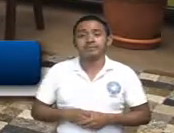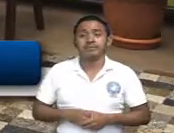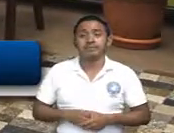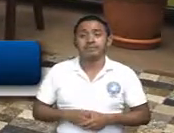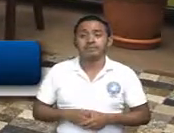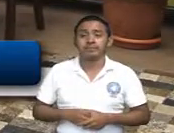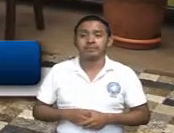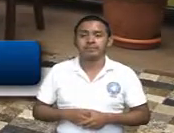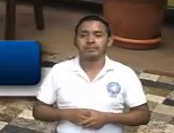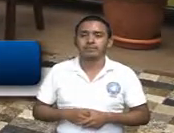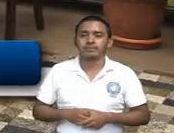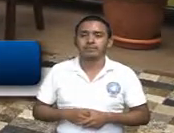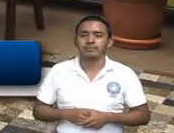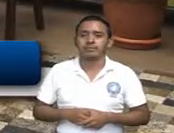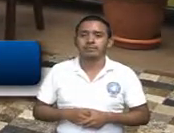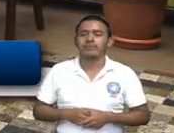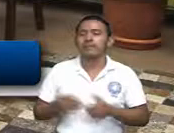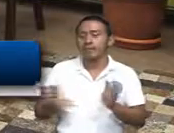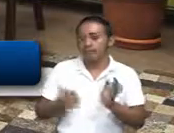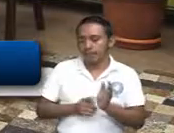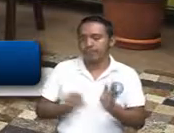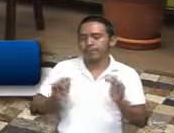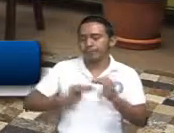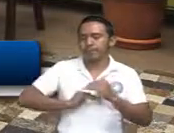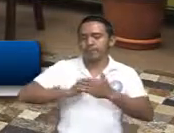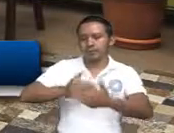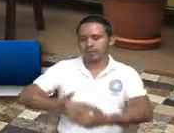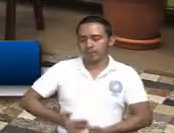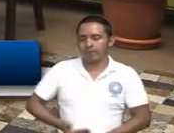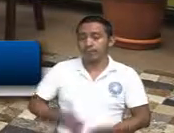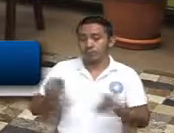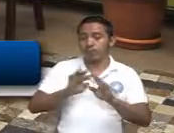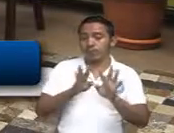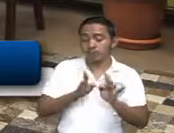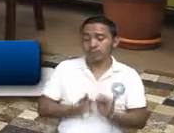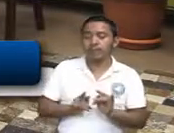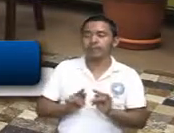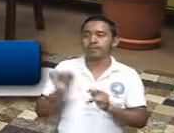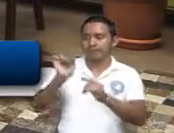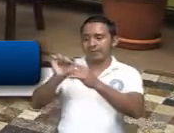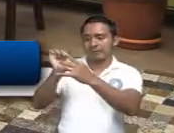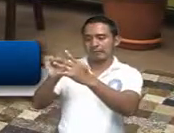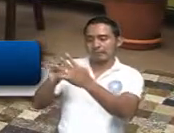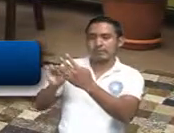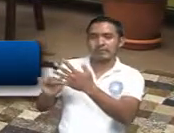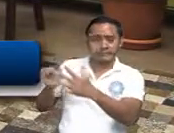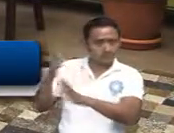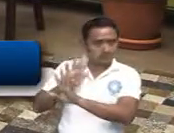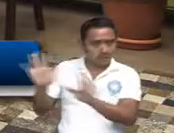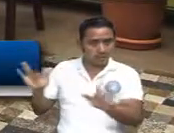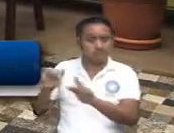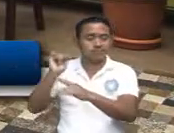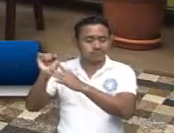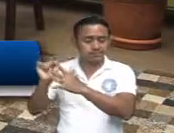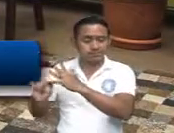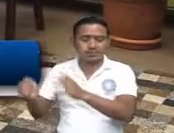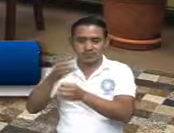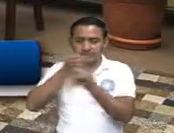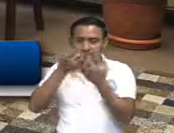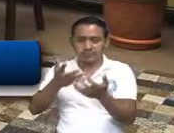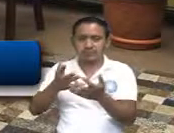si el embarazo estuvo expuesto a todas esas patologías que más o menos he mencionado